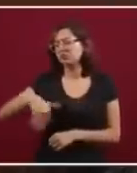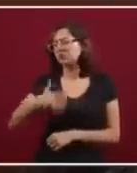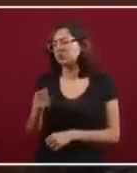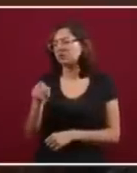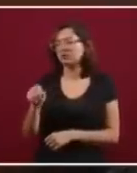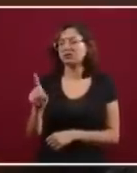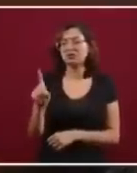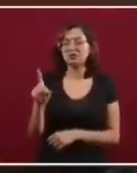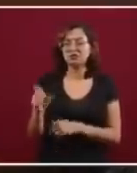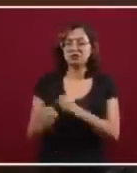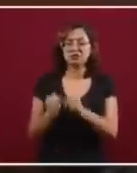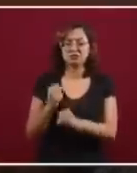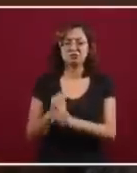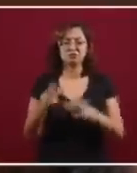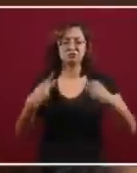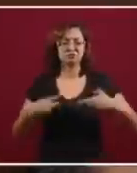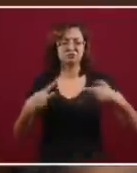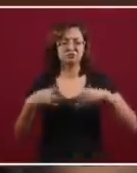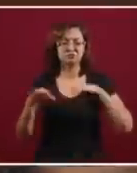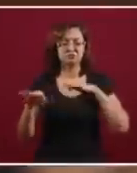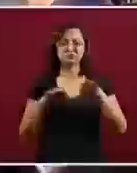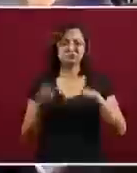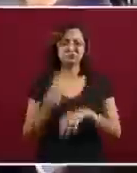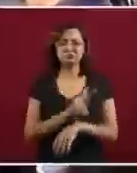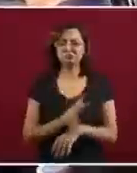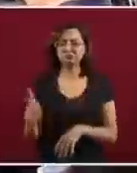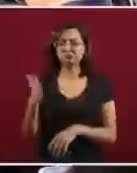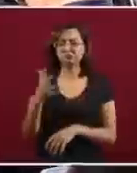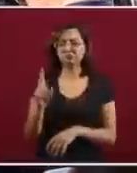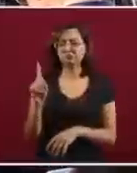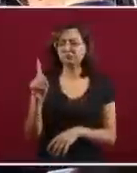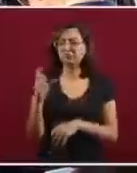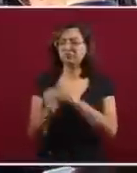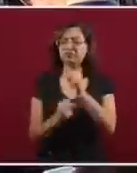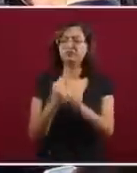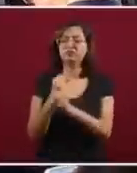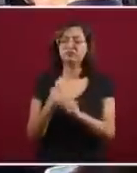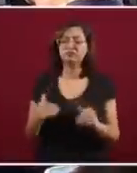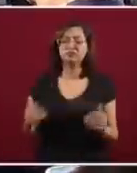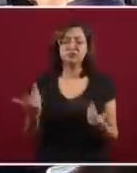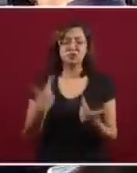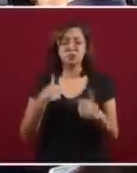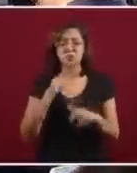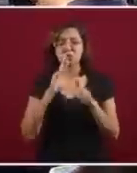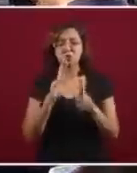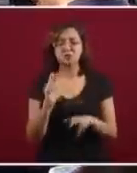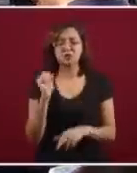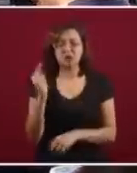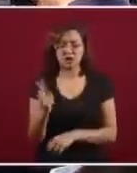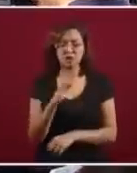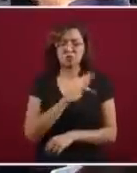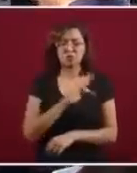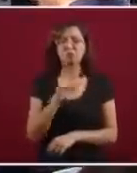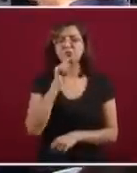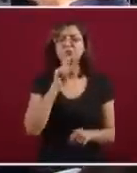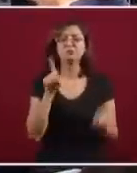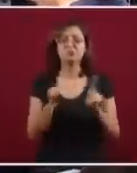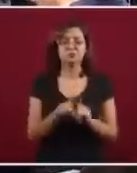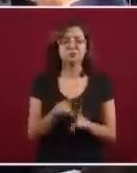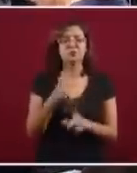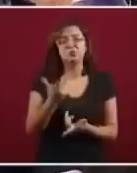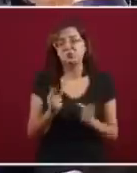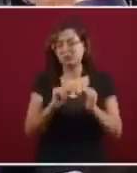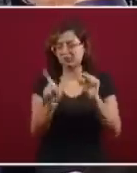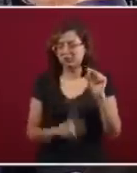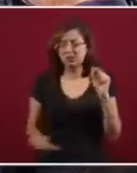años y todos los trabajadores tienen alrededor de esa edad no sé si les puede dar alguna respuesta y además tomar la consideración de que a nivel